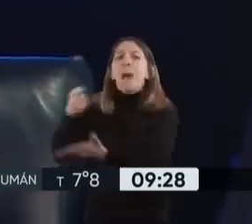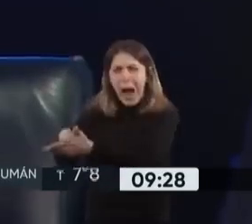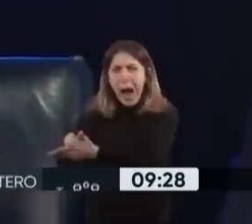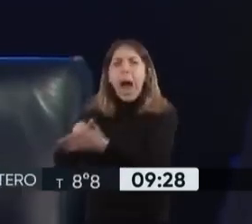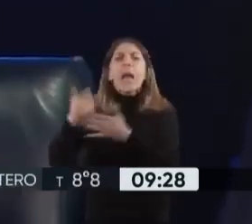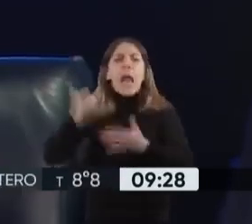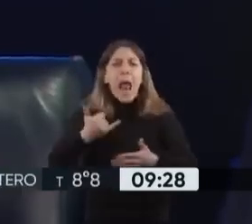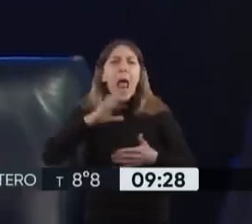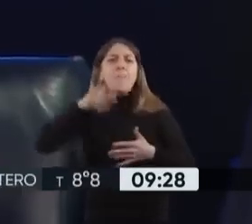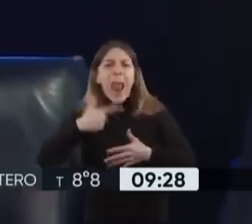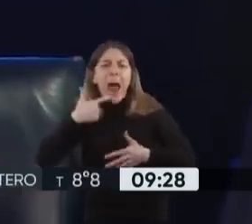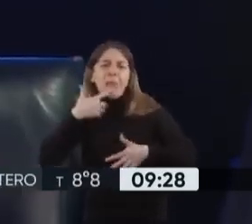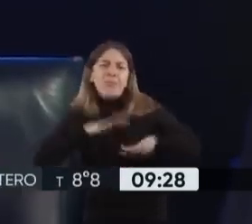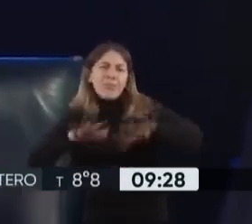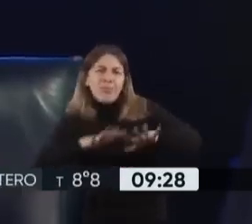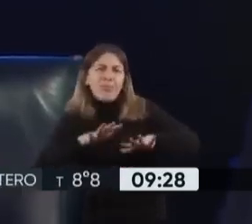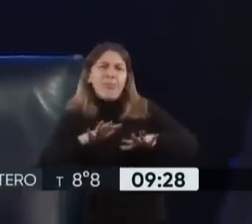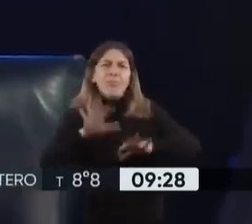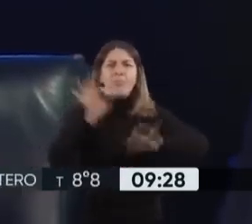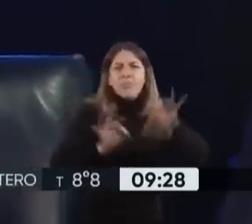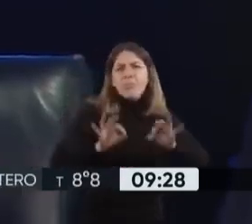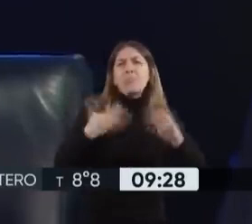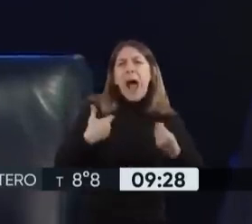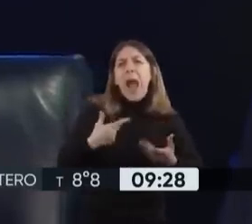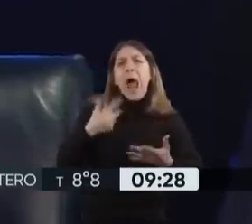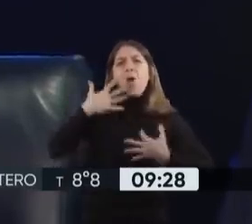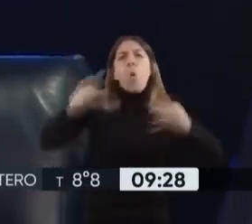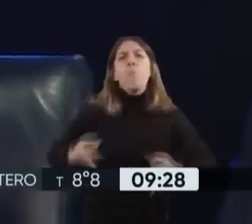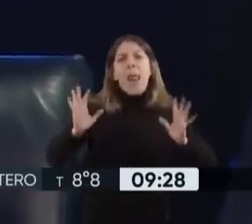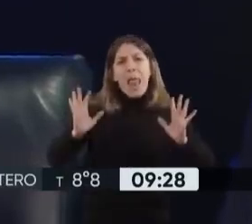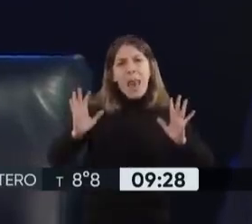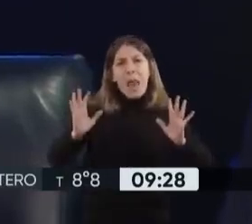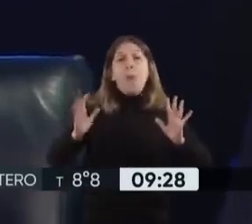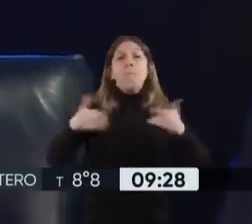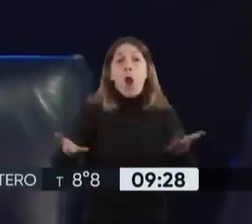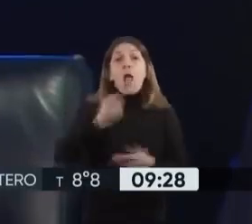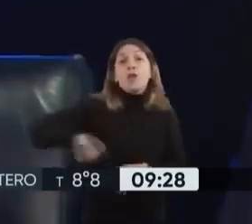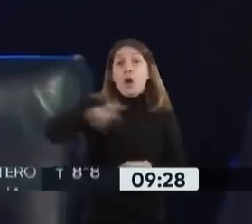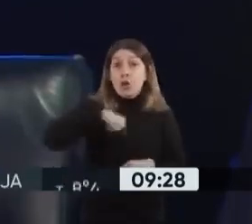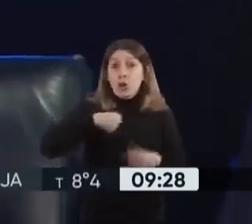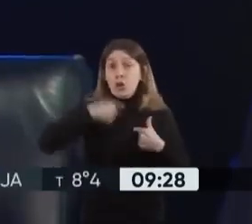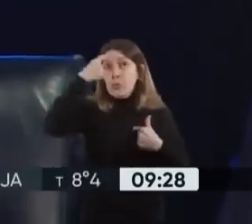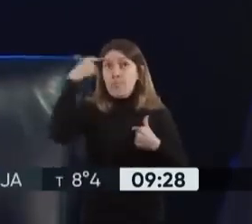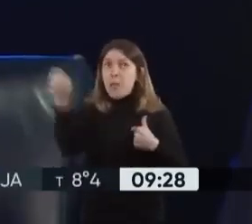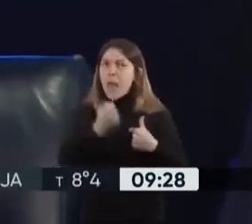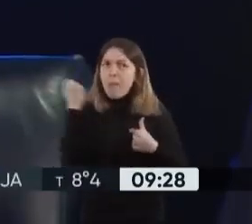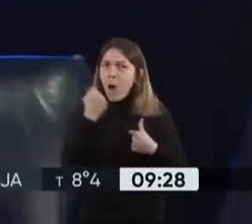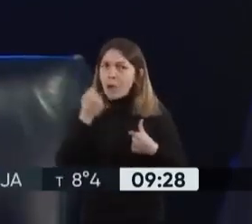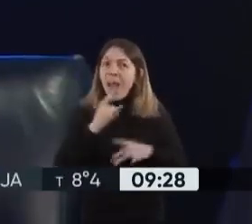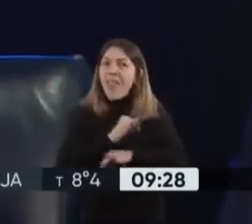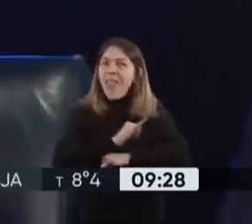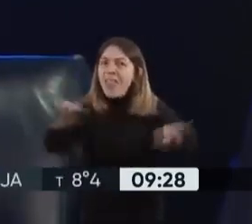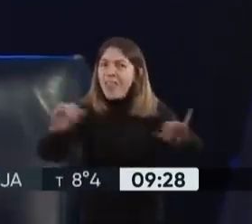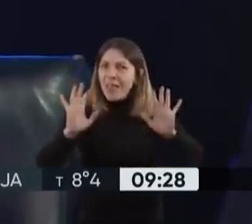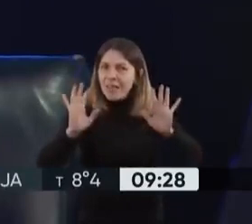necesarios para que eso no suceda y estamos comprometidos para que eso no suceda por eso para nosotros también es importante decir esto